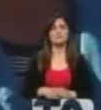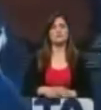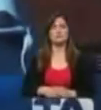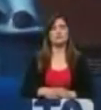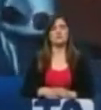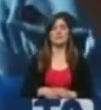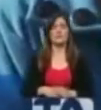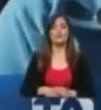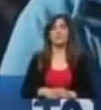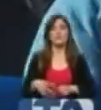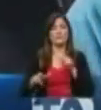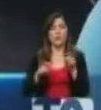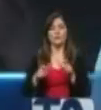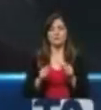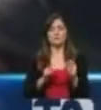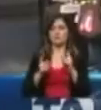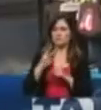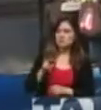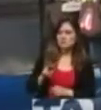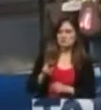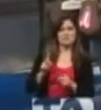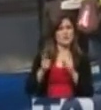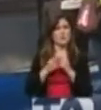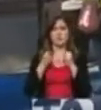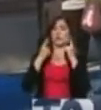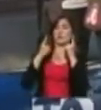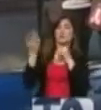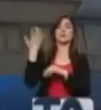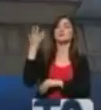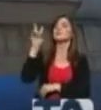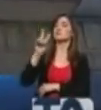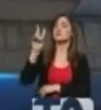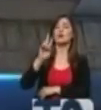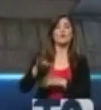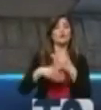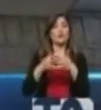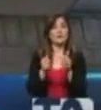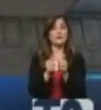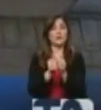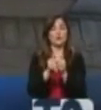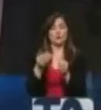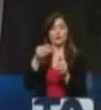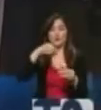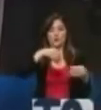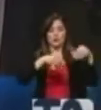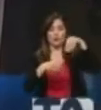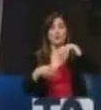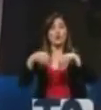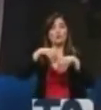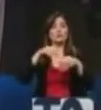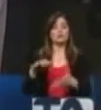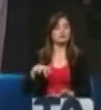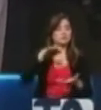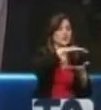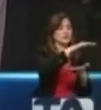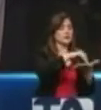El cambio, dicen, los tomó por sorpresa. El pasado viernes se enteraron de que parte de los equipos de laboratorio fueron llevados al